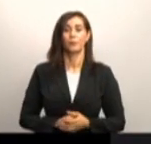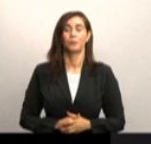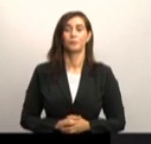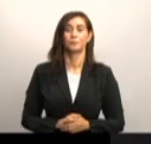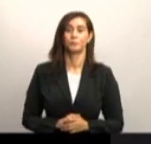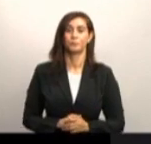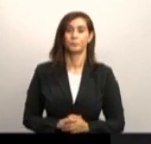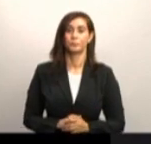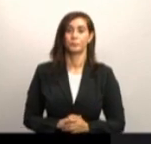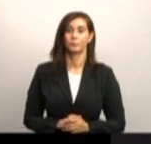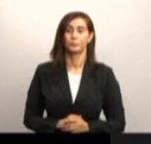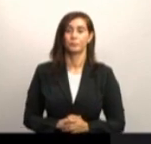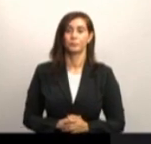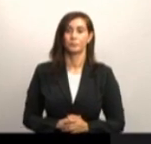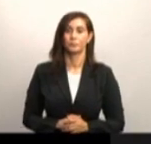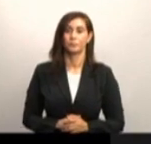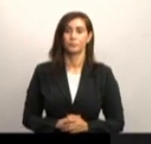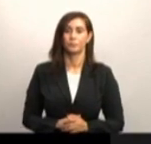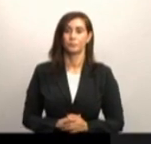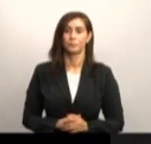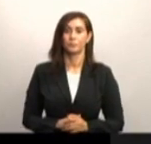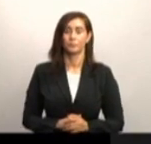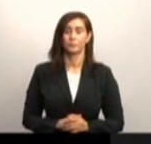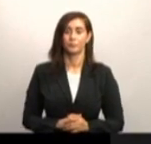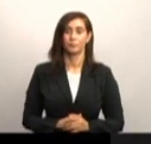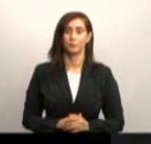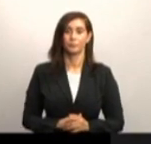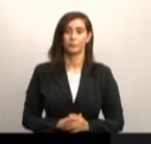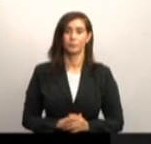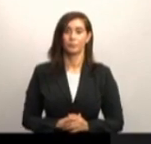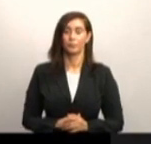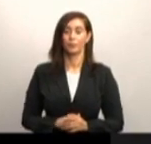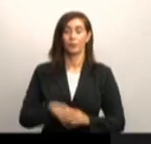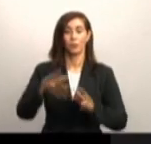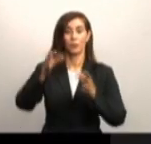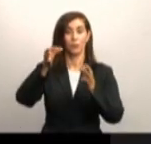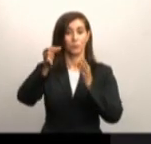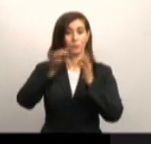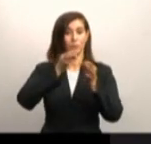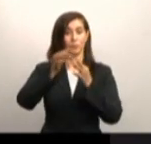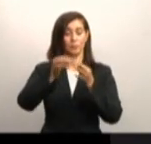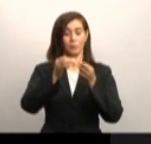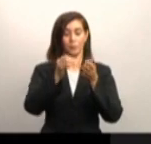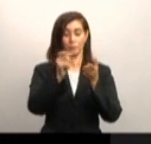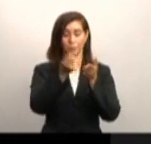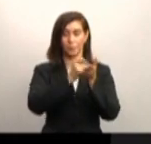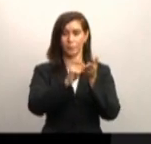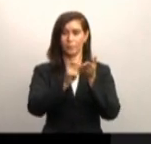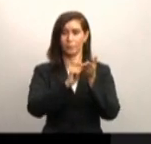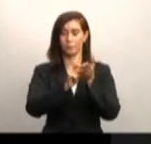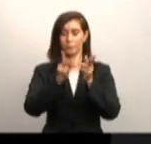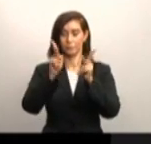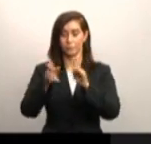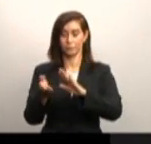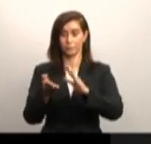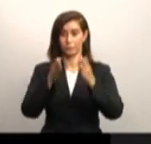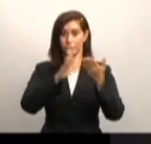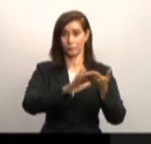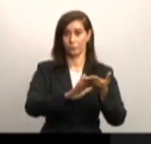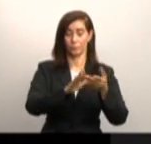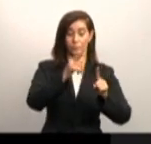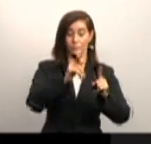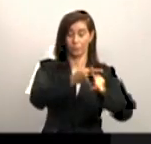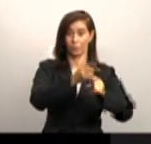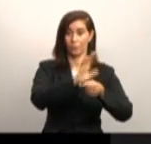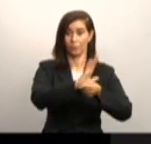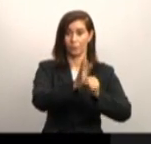para el registro de los casos de fallecimientos por esta enfermedad se toma en cuenta